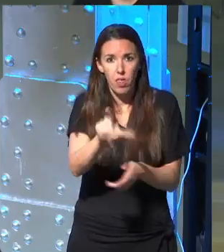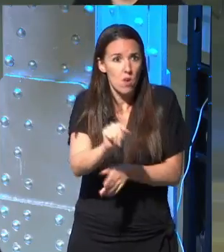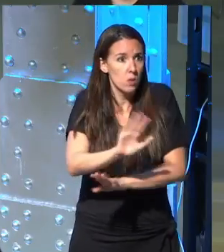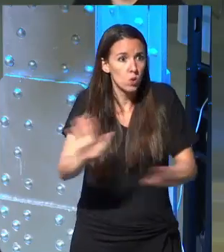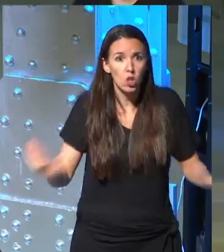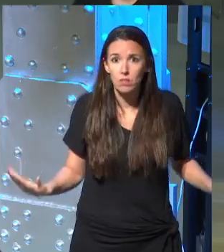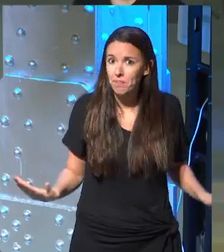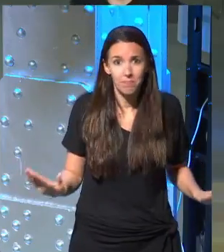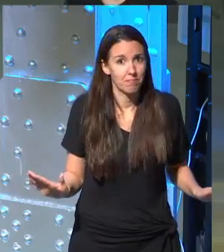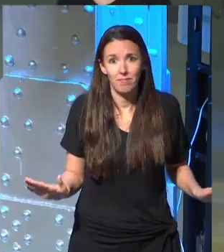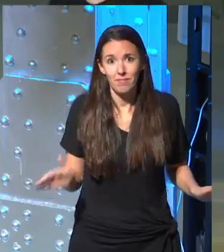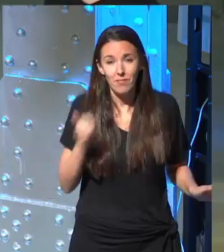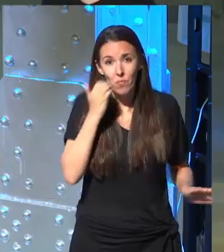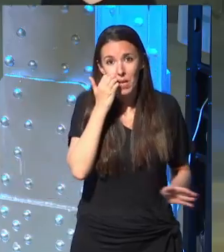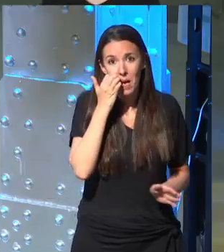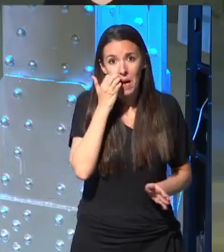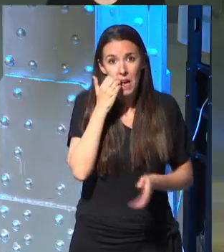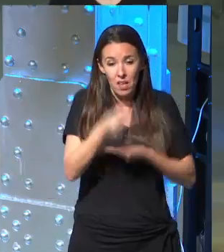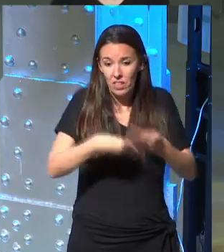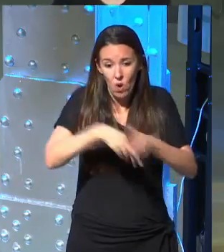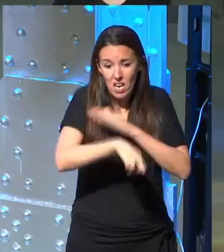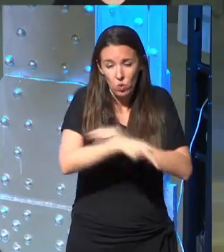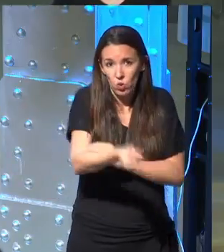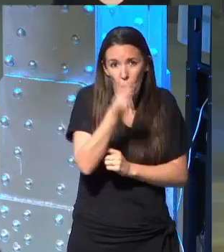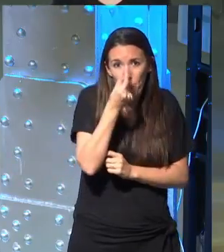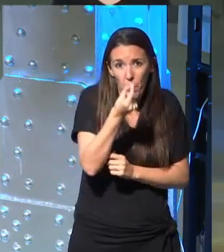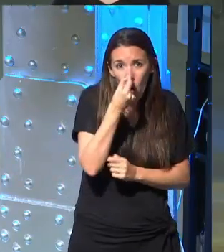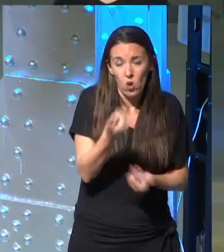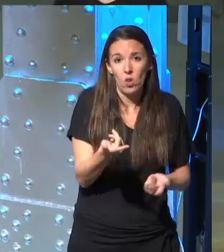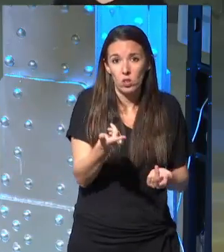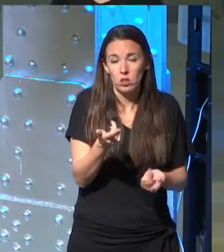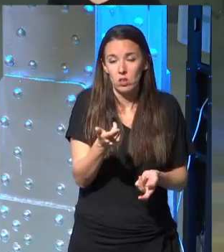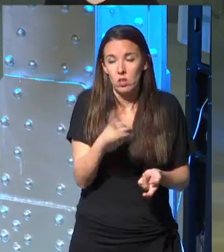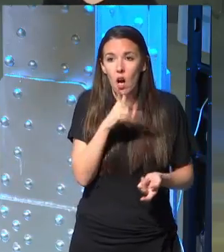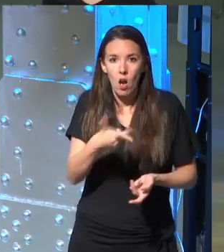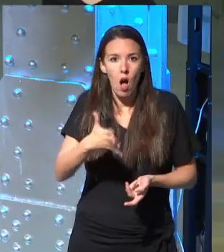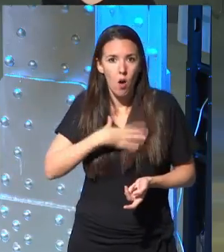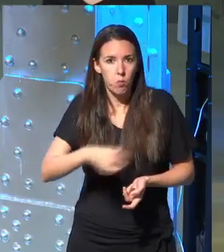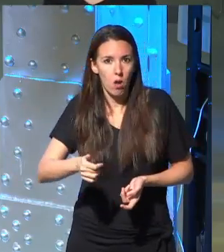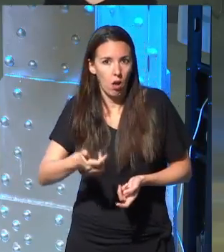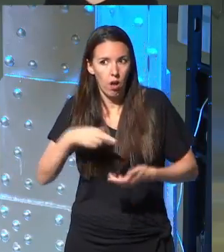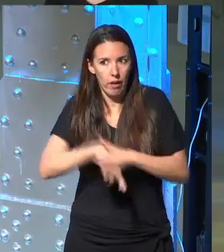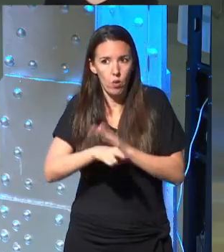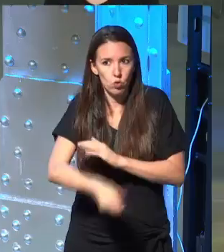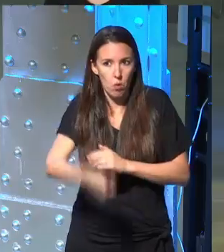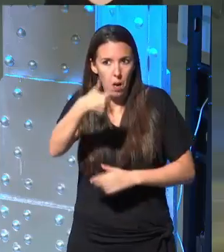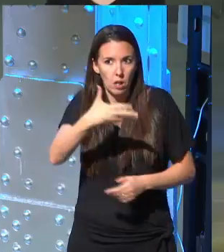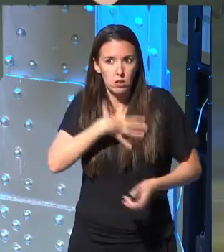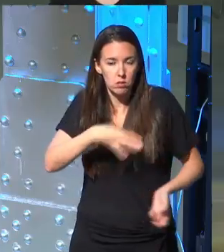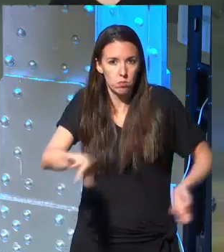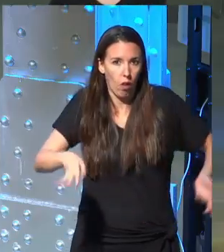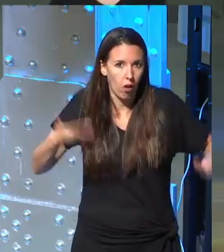minutos. Sí, sí. Y eso lo hiciste con muy pocos recursos. Sí. Y ahora que te van a ofrecer, que vas a tener la posibilidad de hacerlo con recursos, yo creo que...